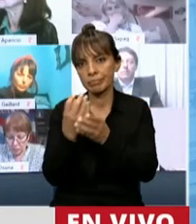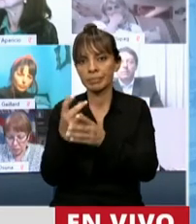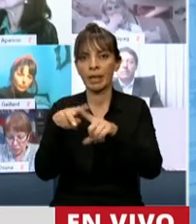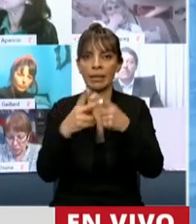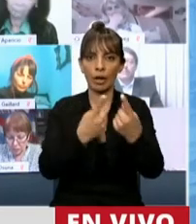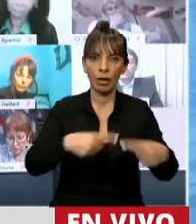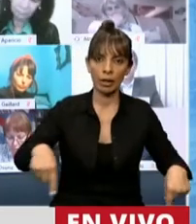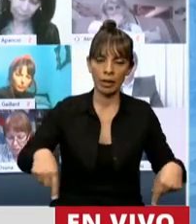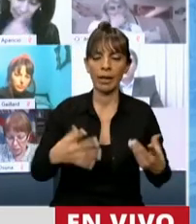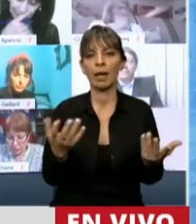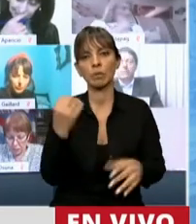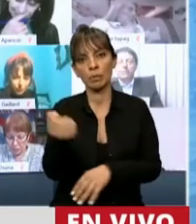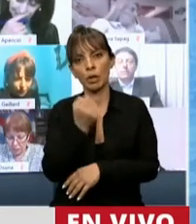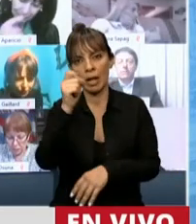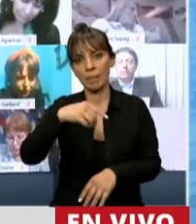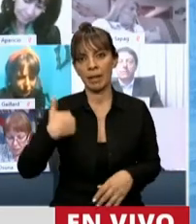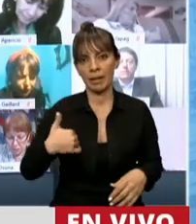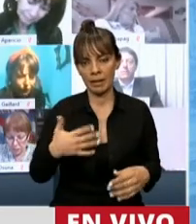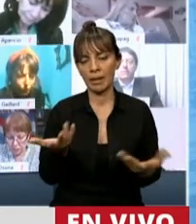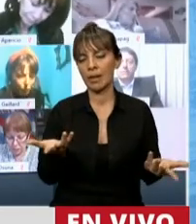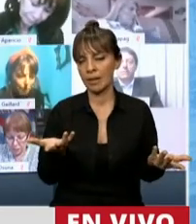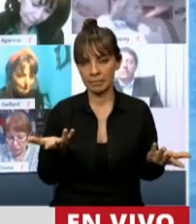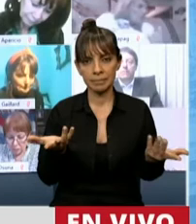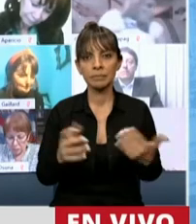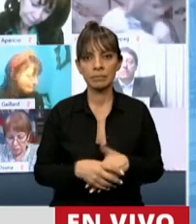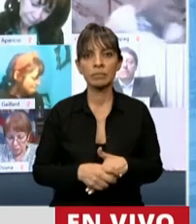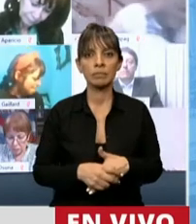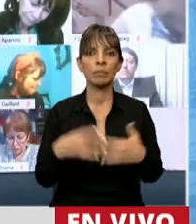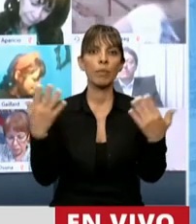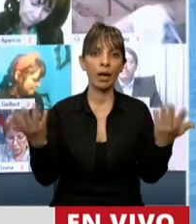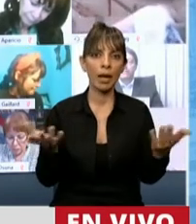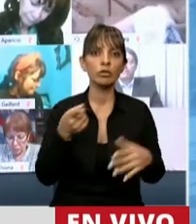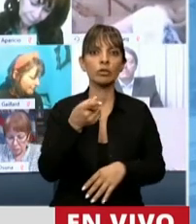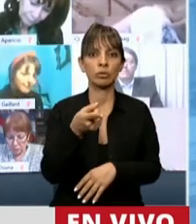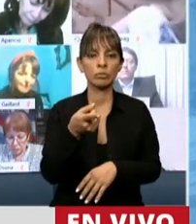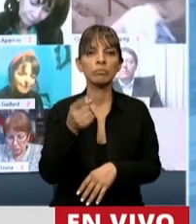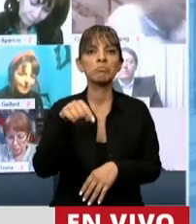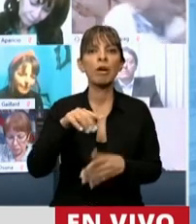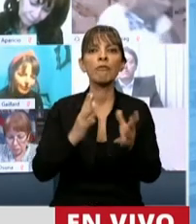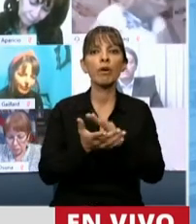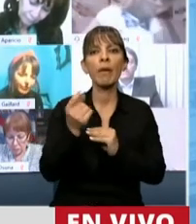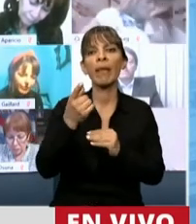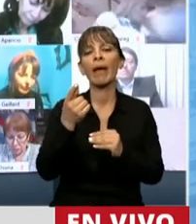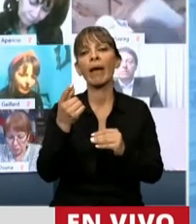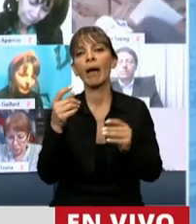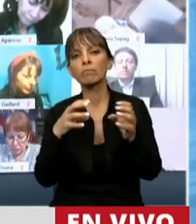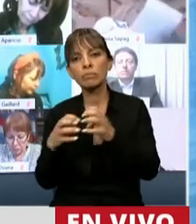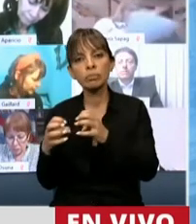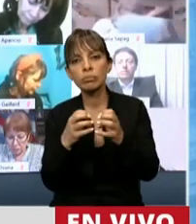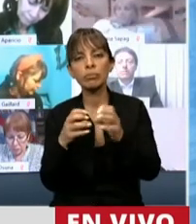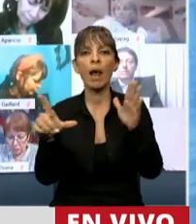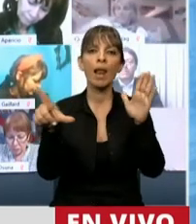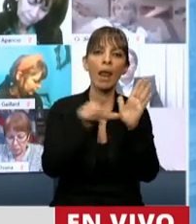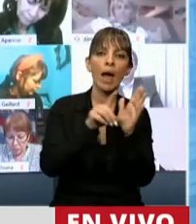para nuestro país hoy más que nunca. En el transcurso del tratamiento de las idas y vueltas de esta